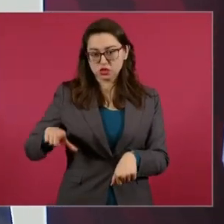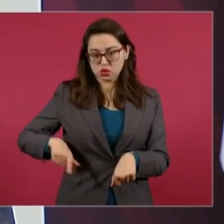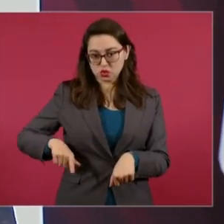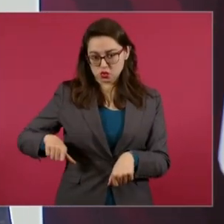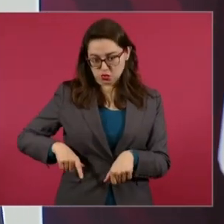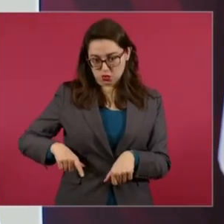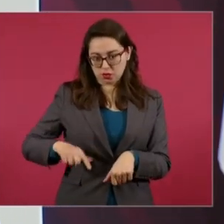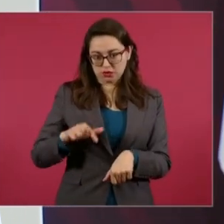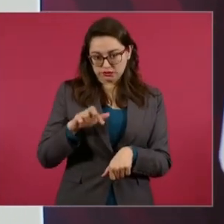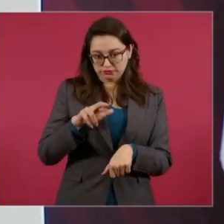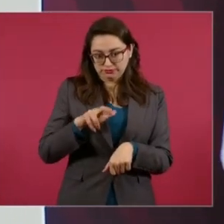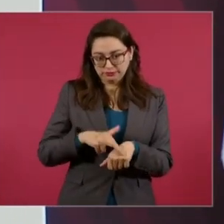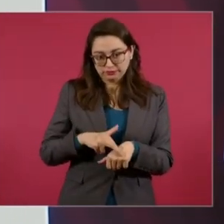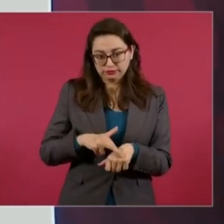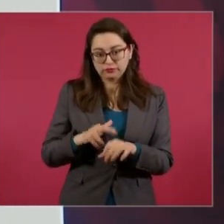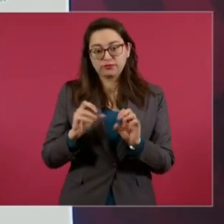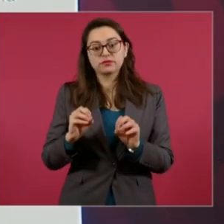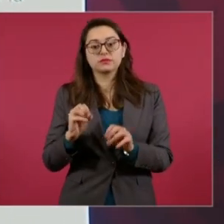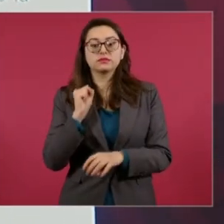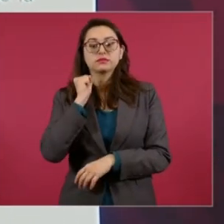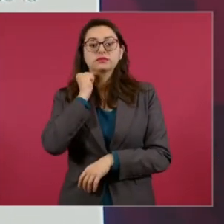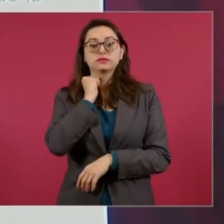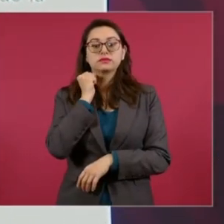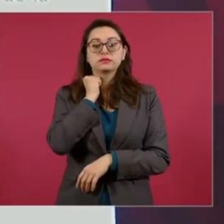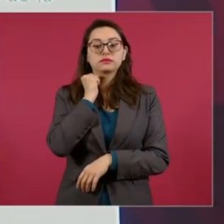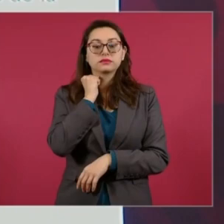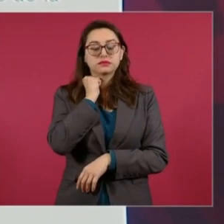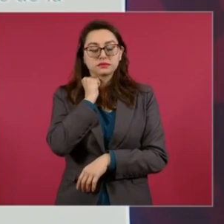o cualquier senador,